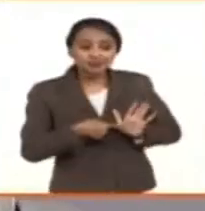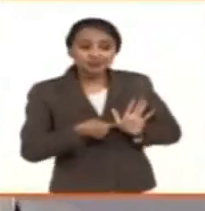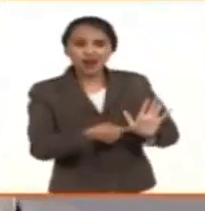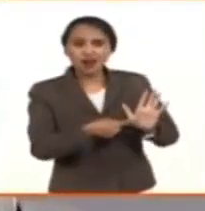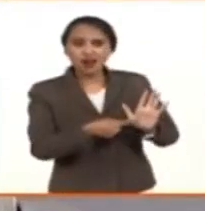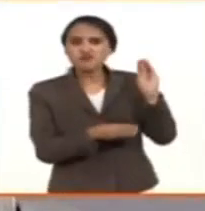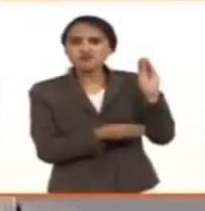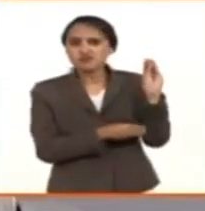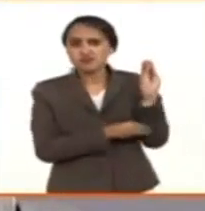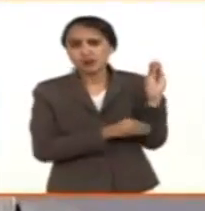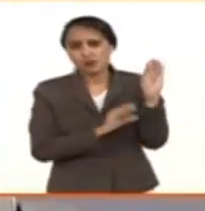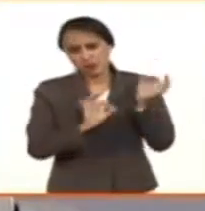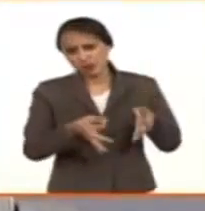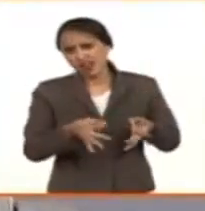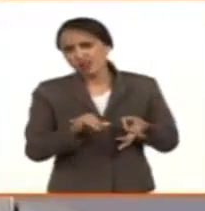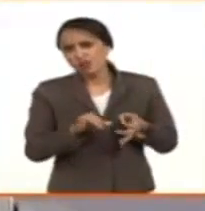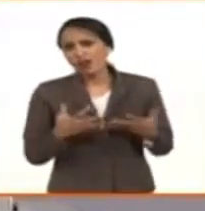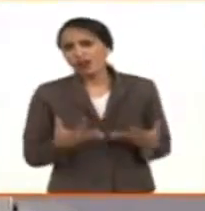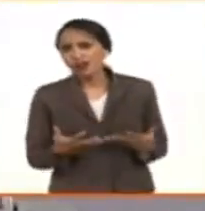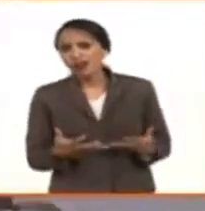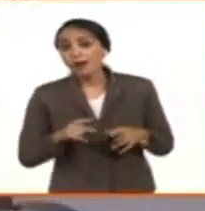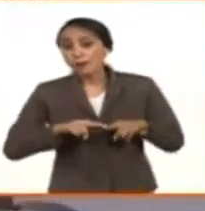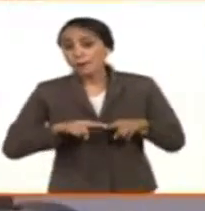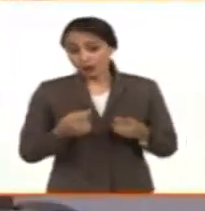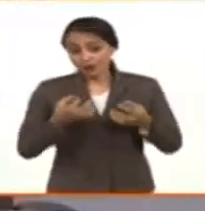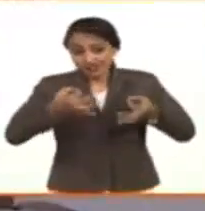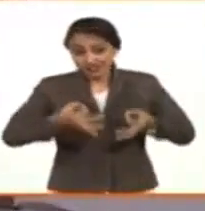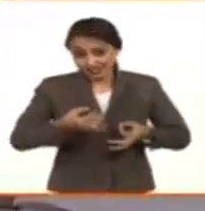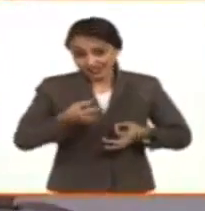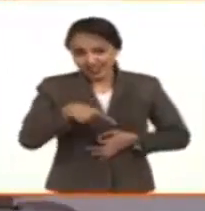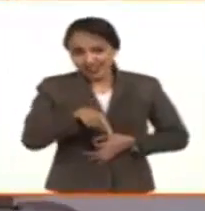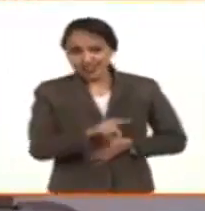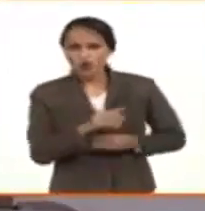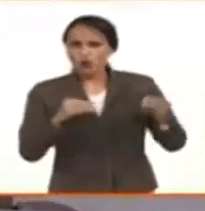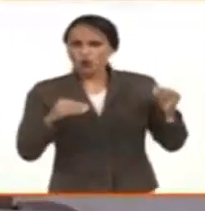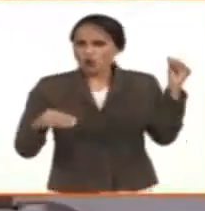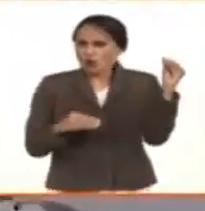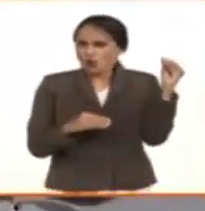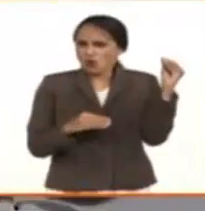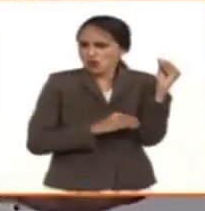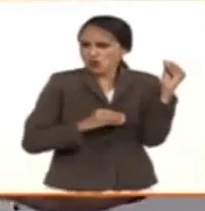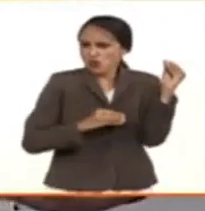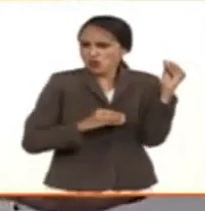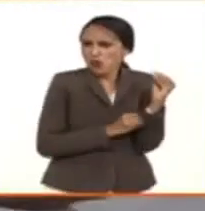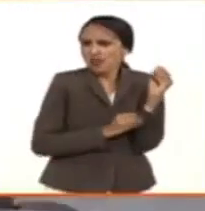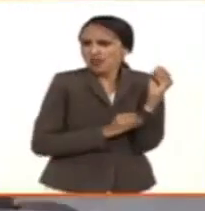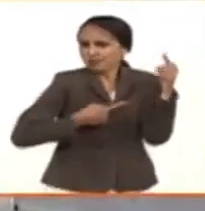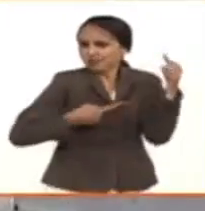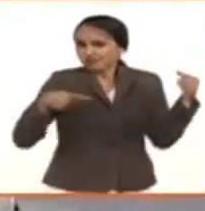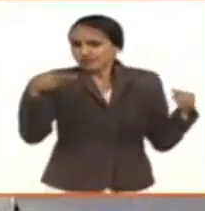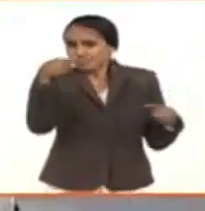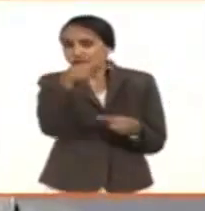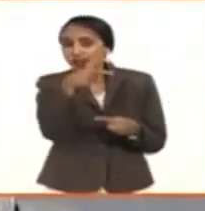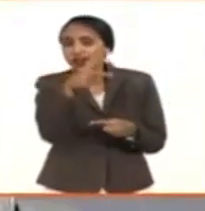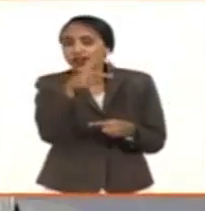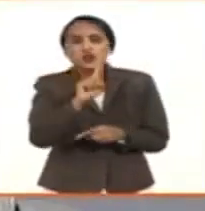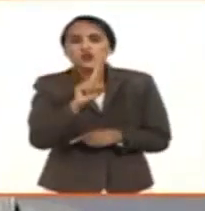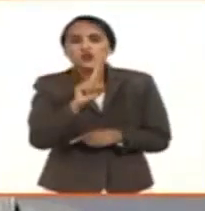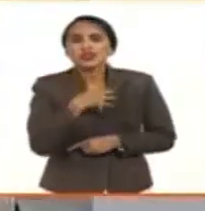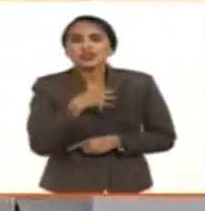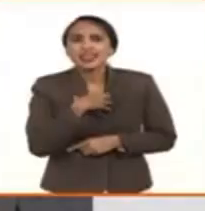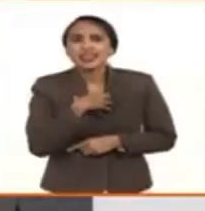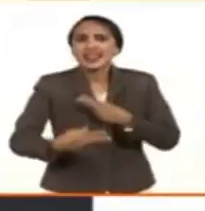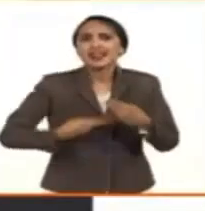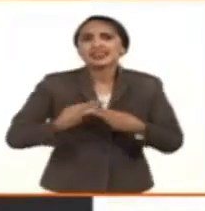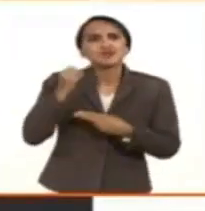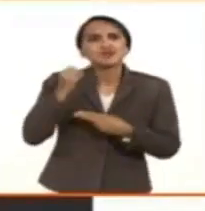es más que debilidad porque si estuvieran en un escenario de fuerza absoluta de hegemonía total no tuvieran que apelar a